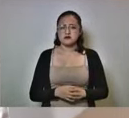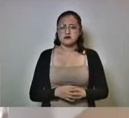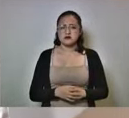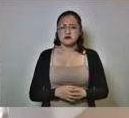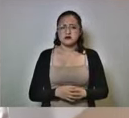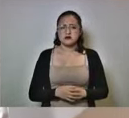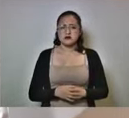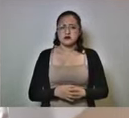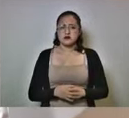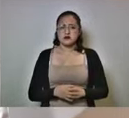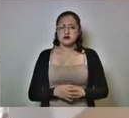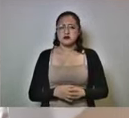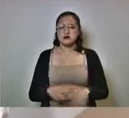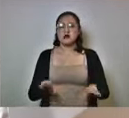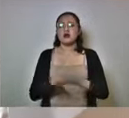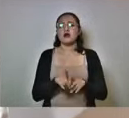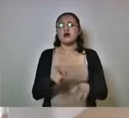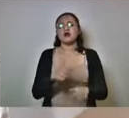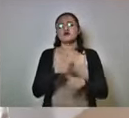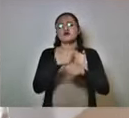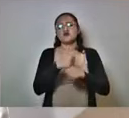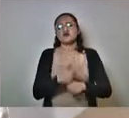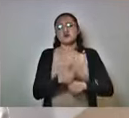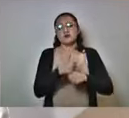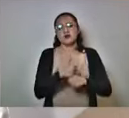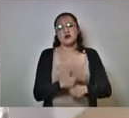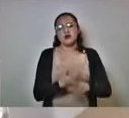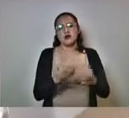se volvió radical y marginal.